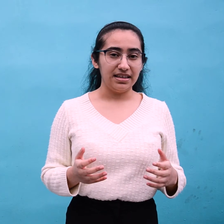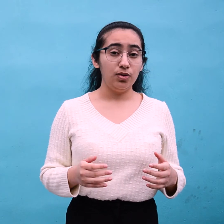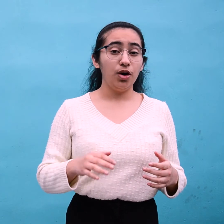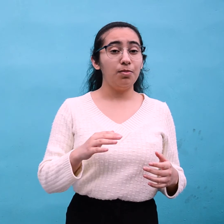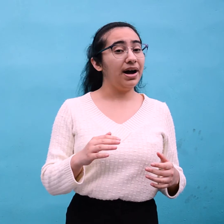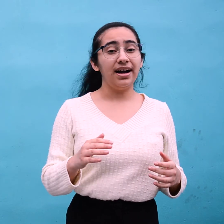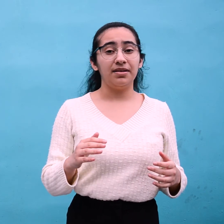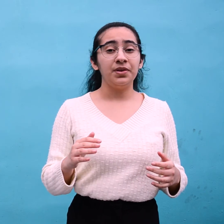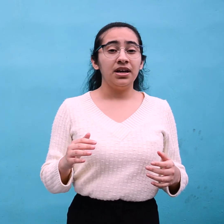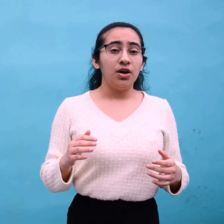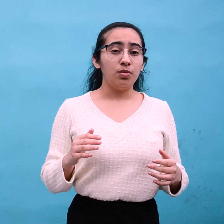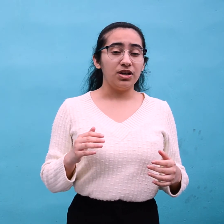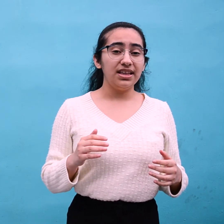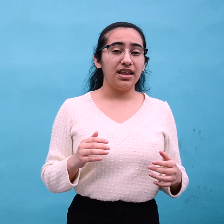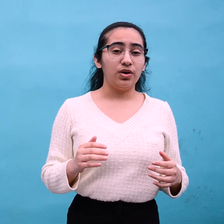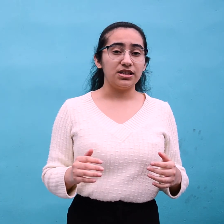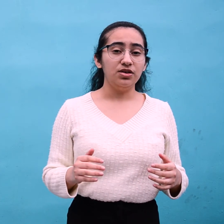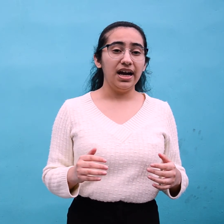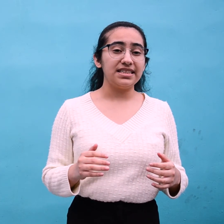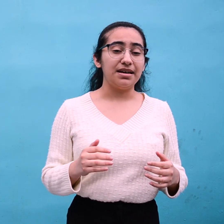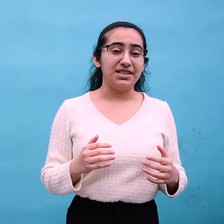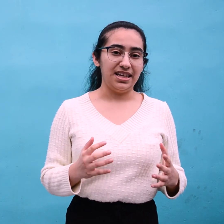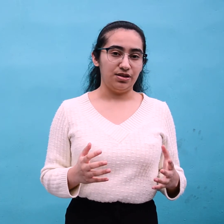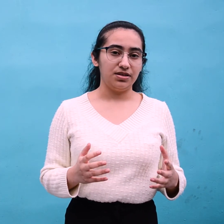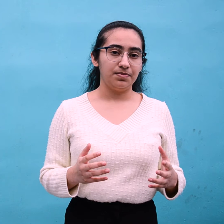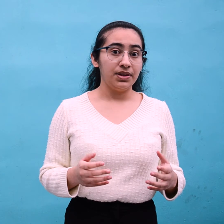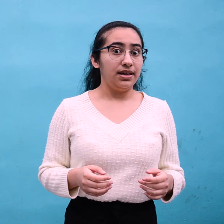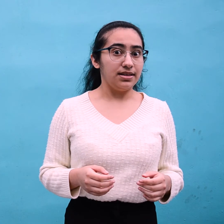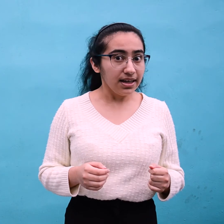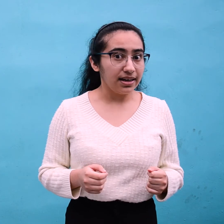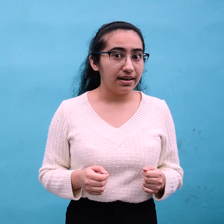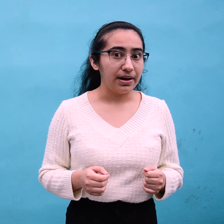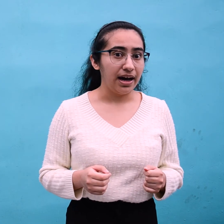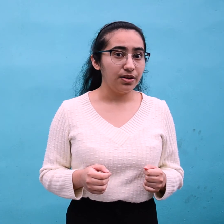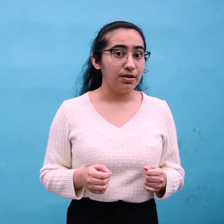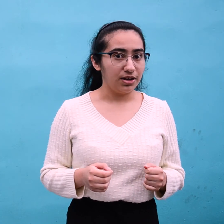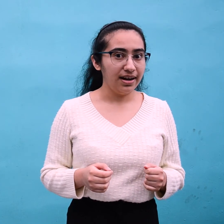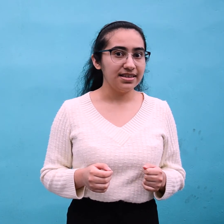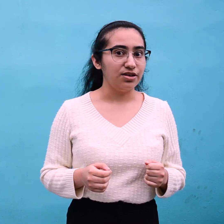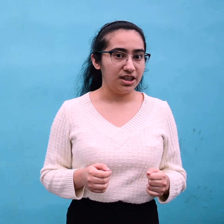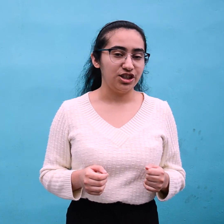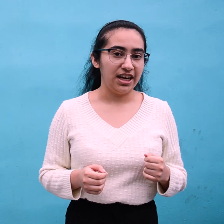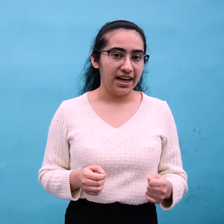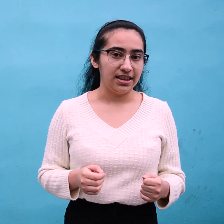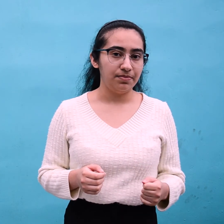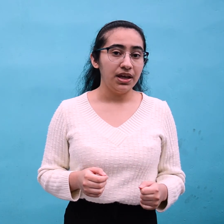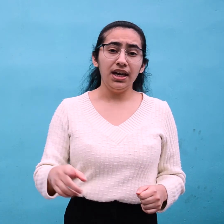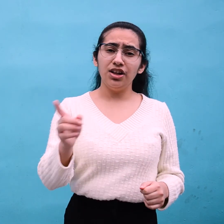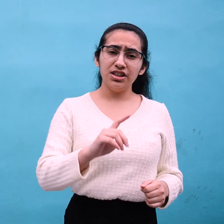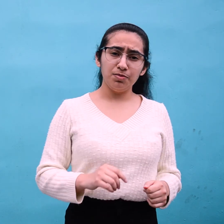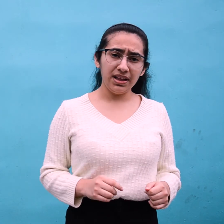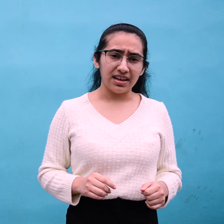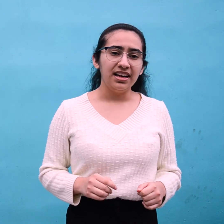volcanes y luego baja como línea de corazón hasta mil dedos y sí que ha bajado el volcán hasta los dedos de la gente